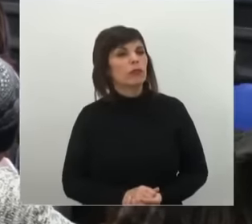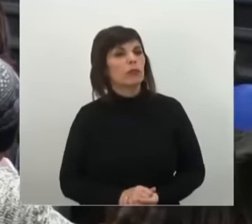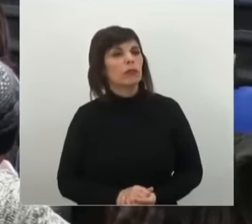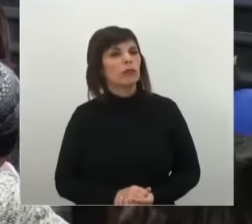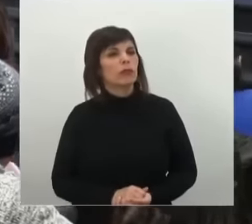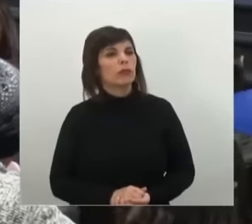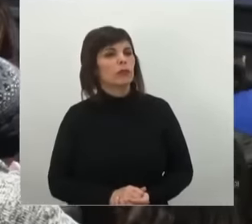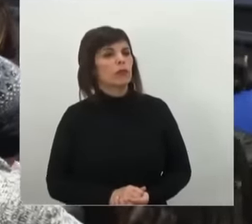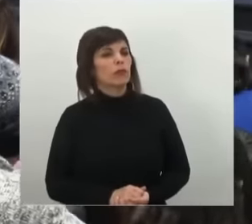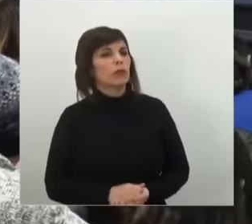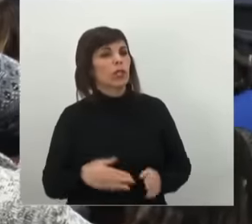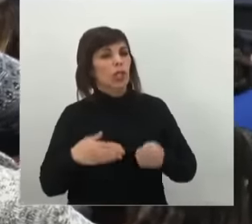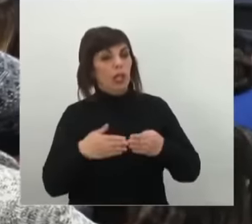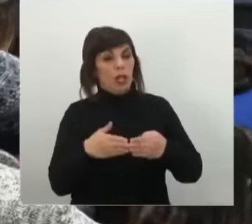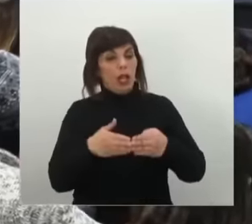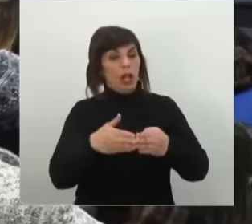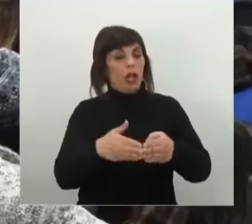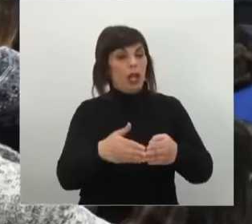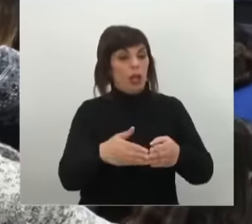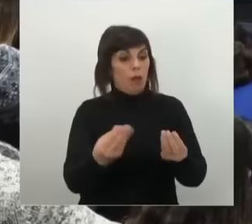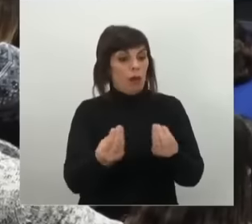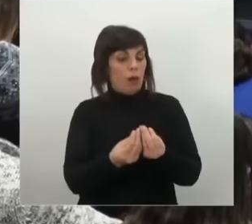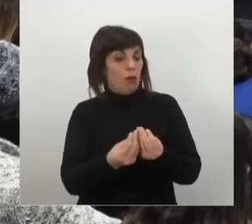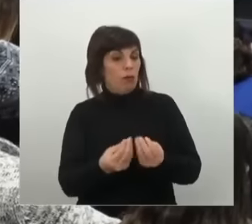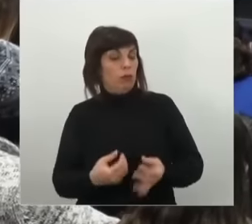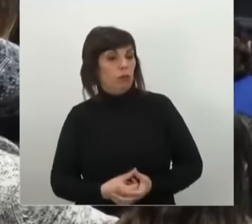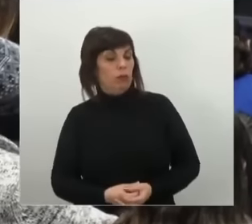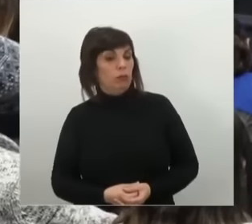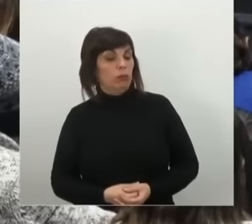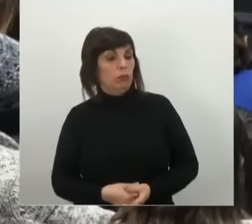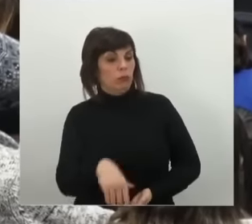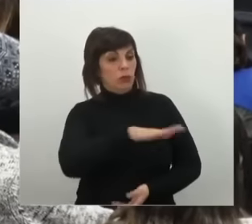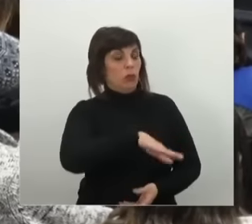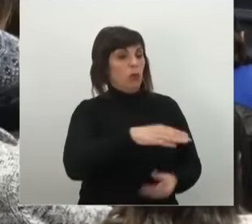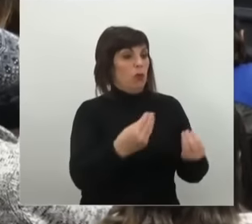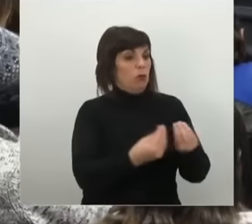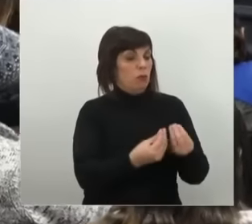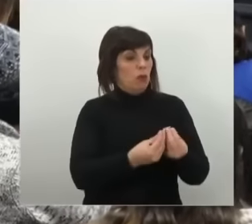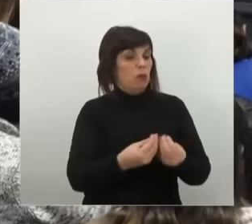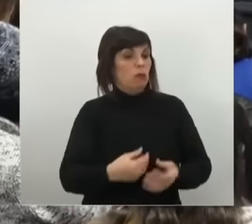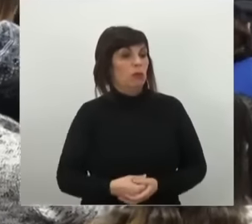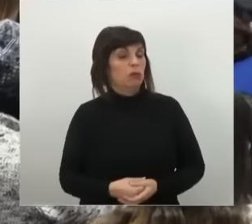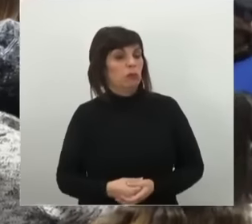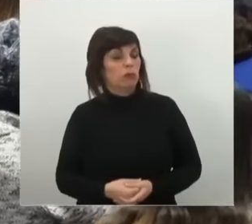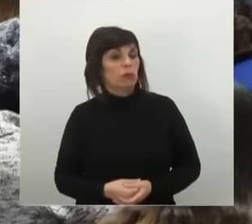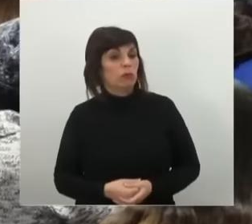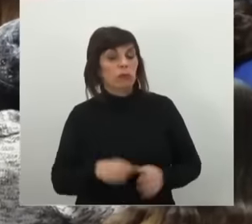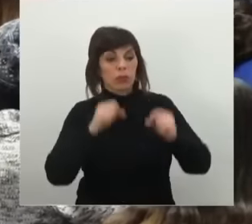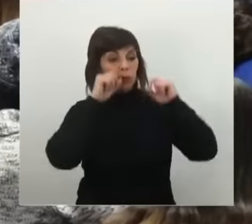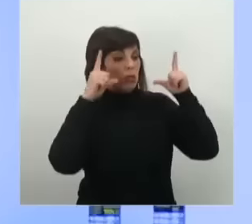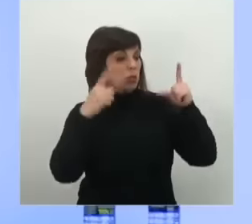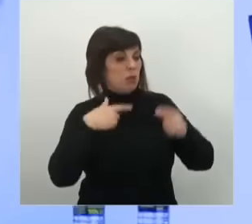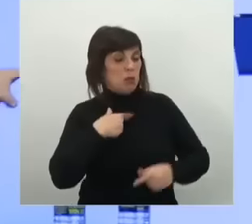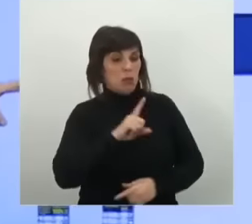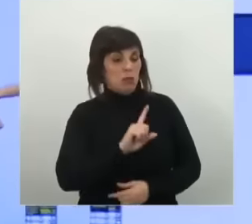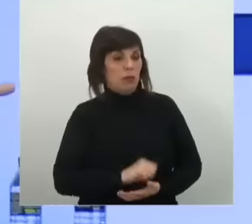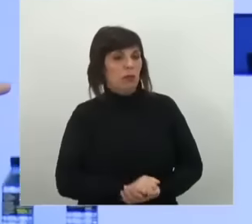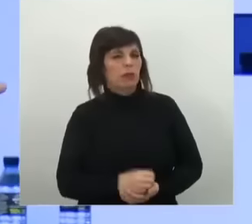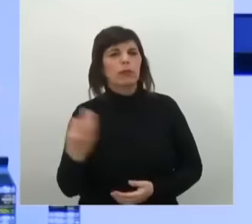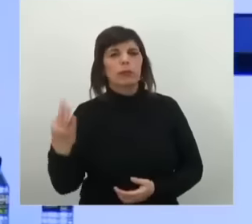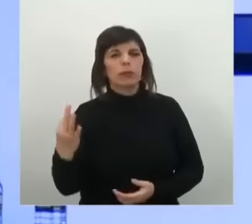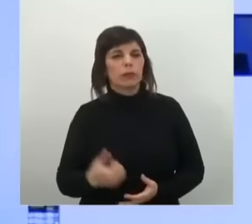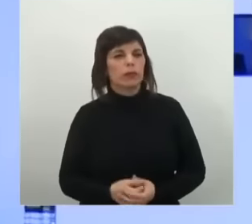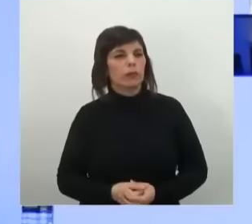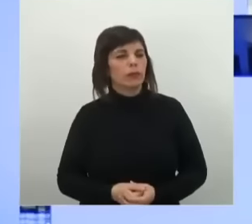estaba en tu Barca estaba en tu mismo lugar pero no me despertaste Entonces qué